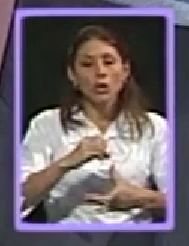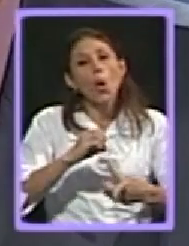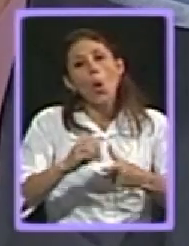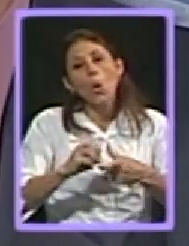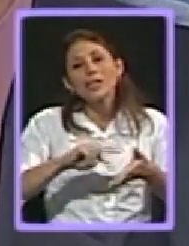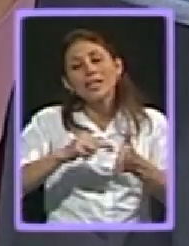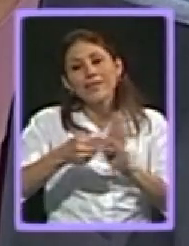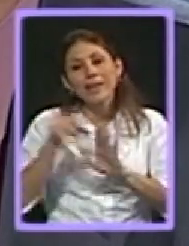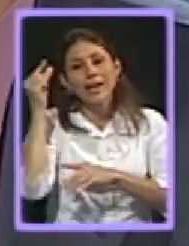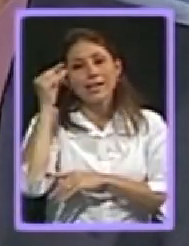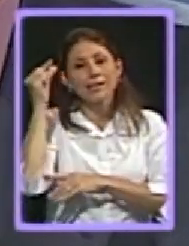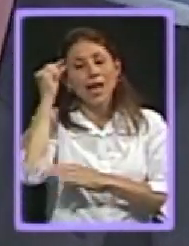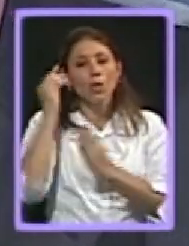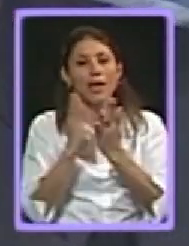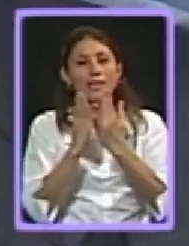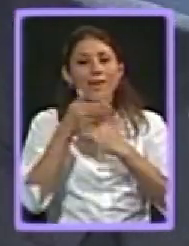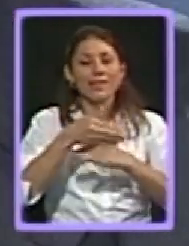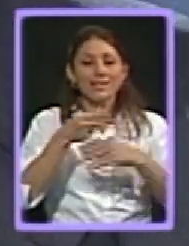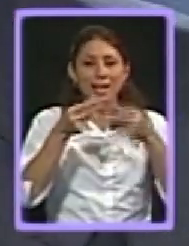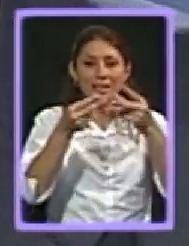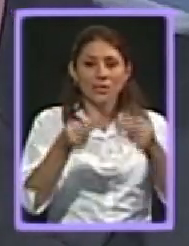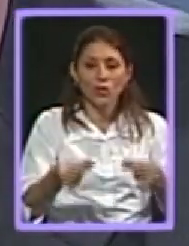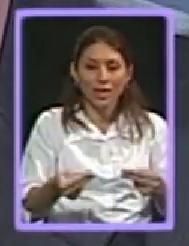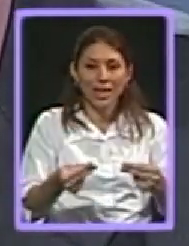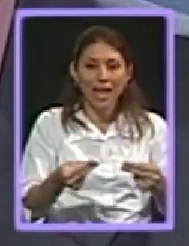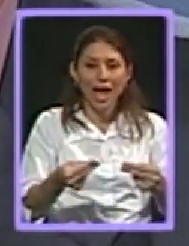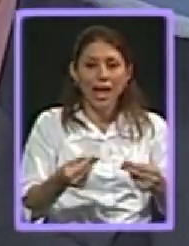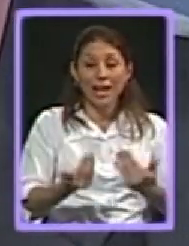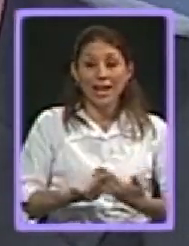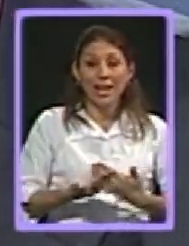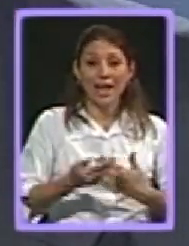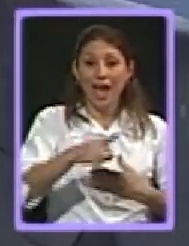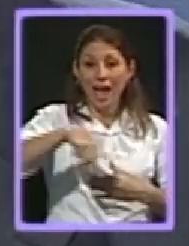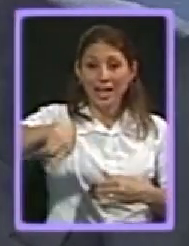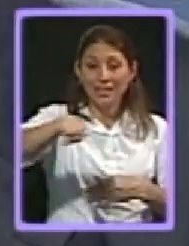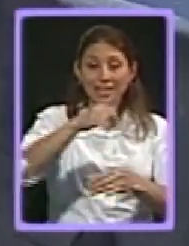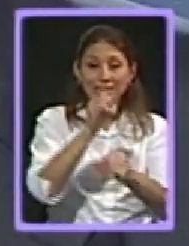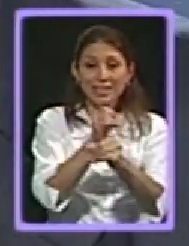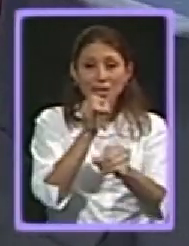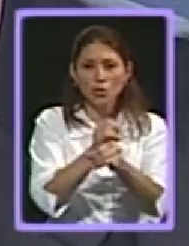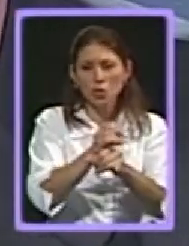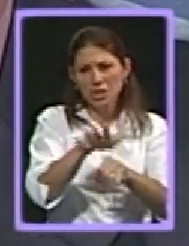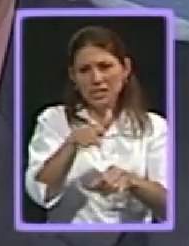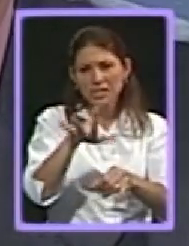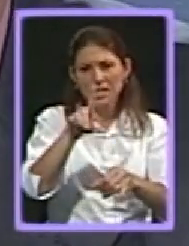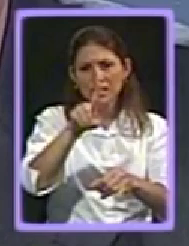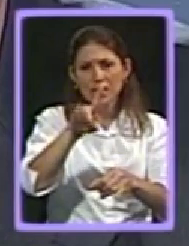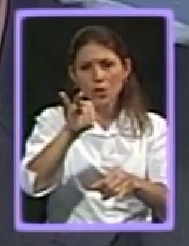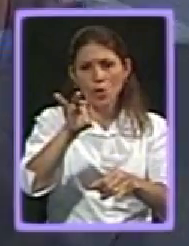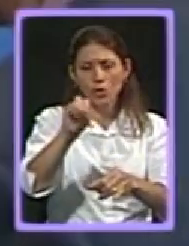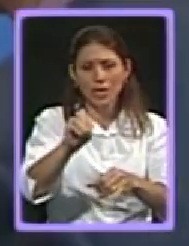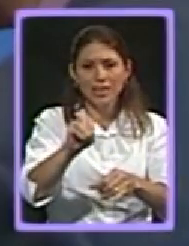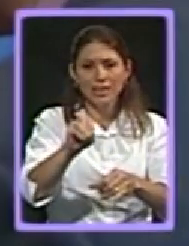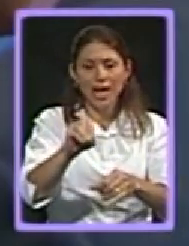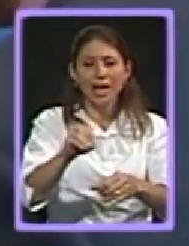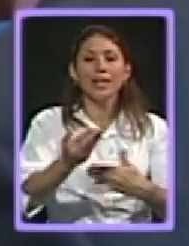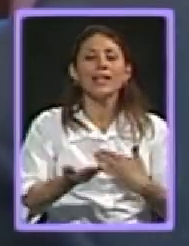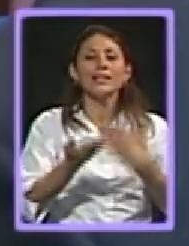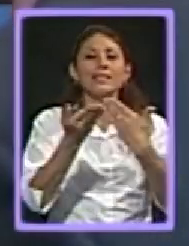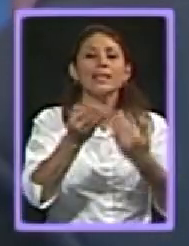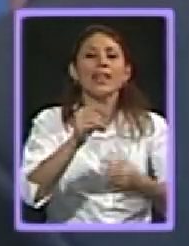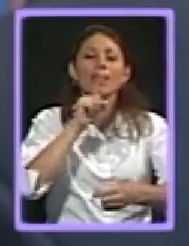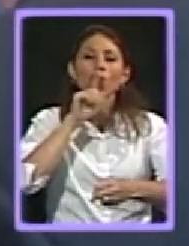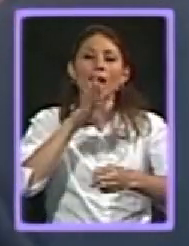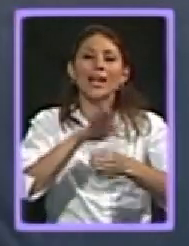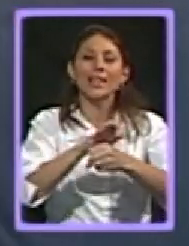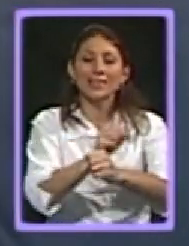la Tesorería le está dando garantía a todas estas instituciones, a estas alrededor de 180 podríamos redondear,